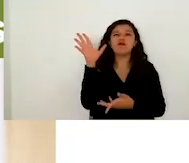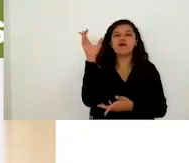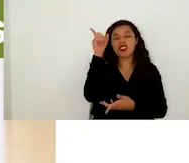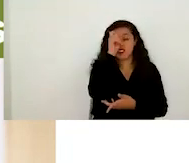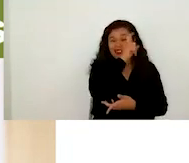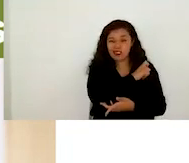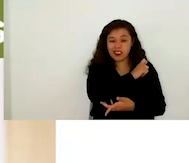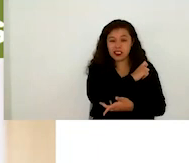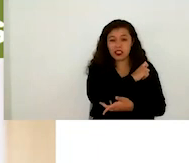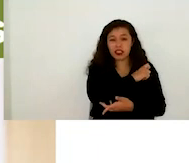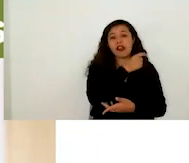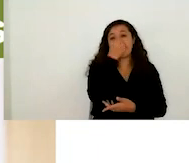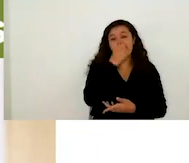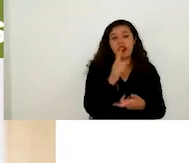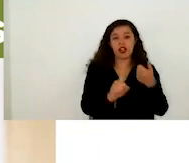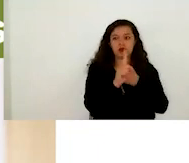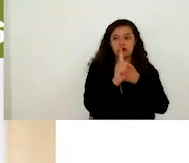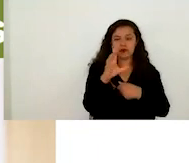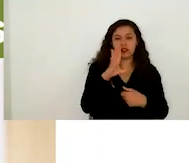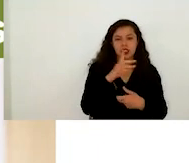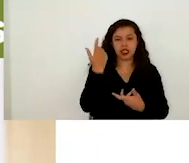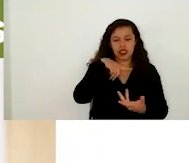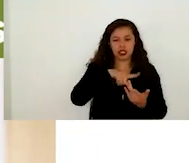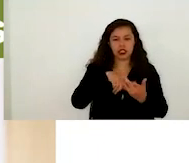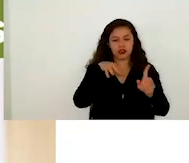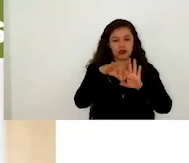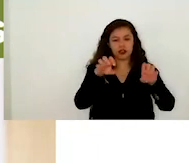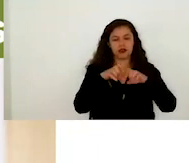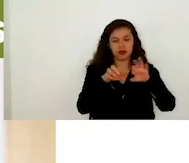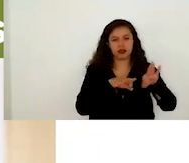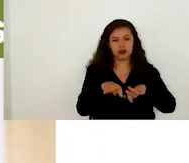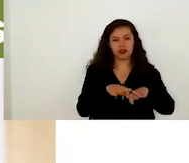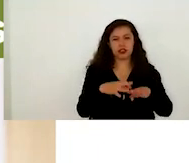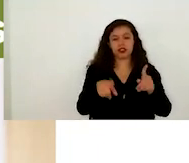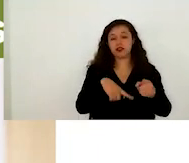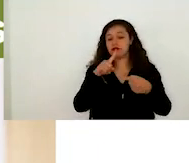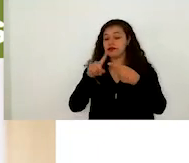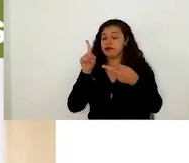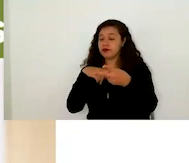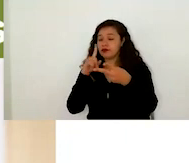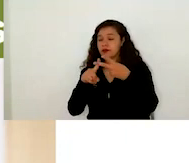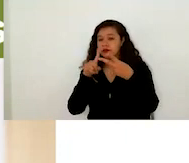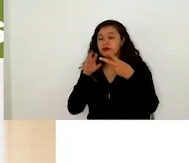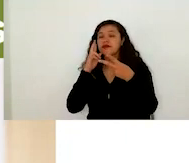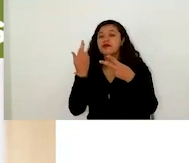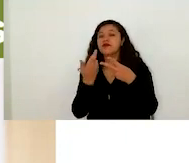objetivos para ver si hay problemáticas dentro del equipo de trabajo y la segunda serie